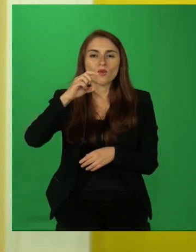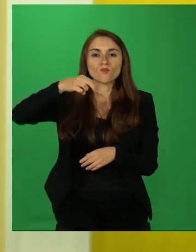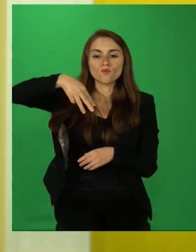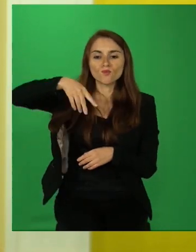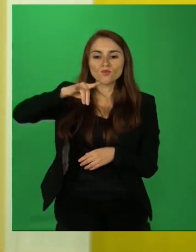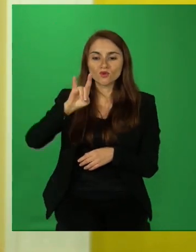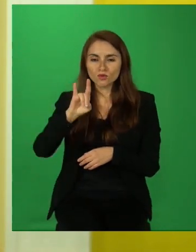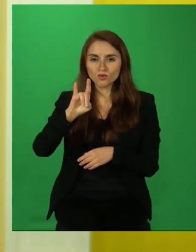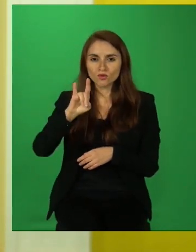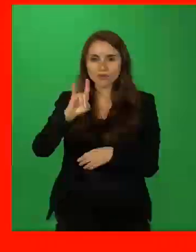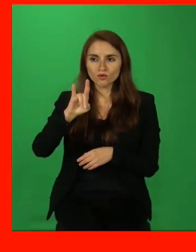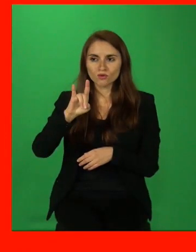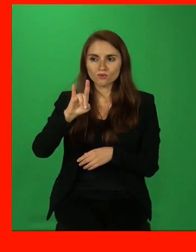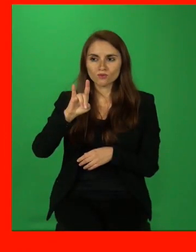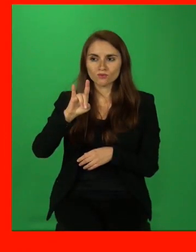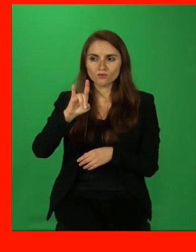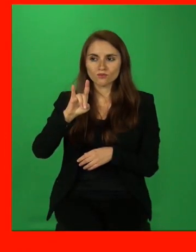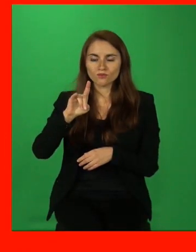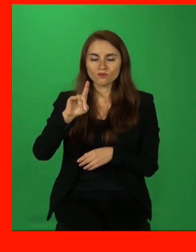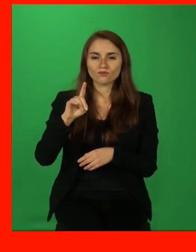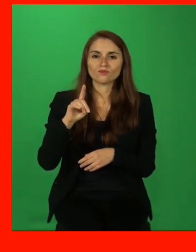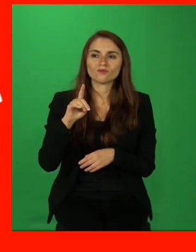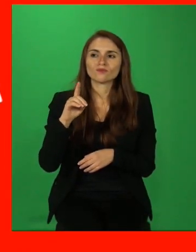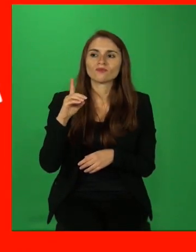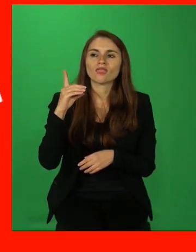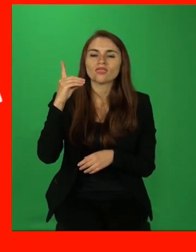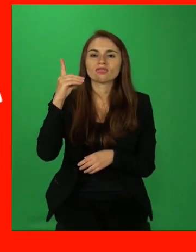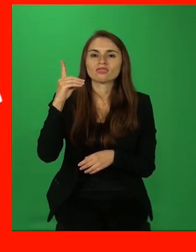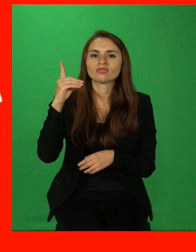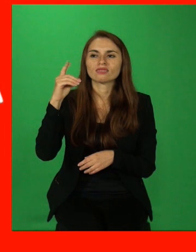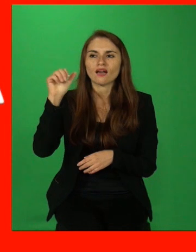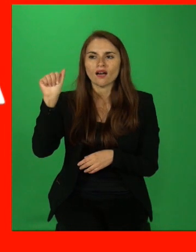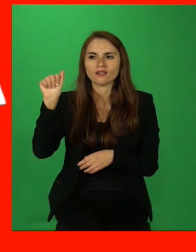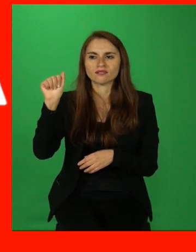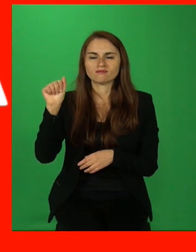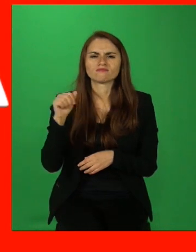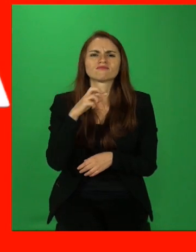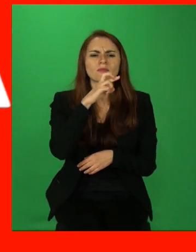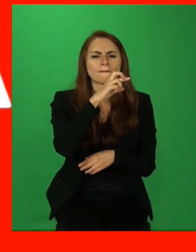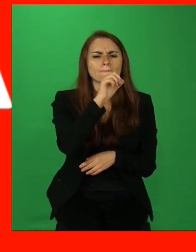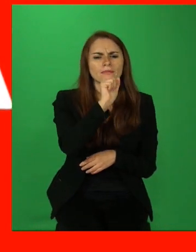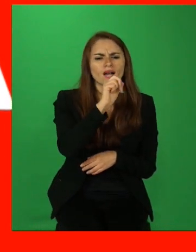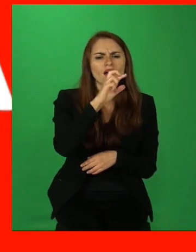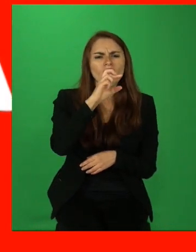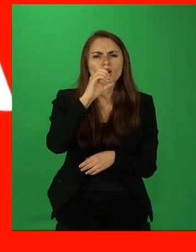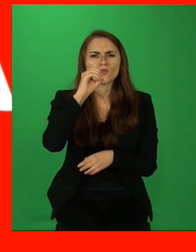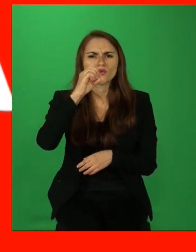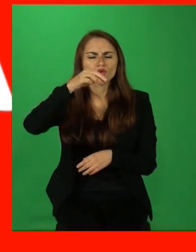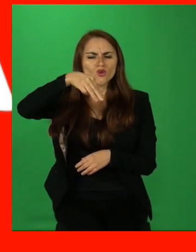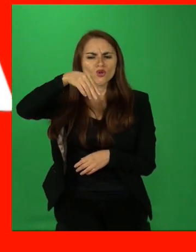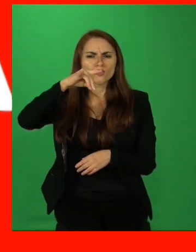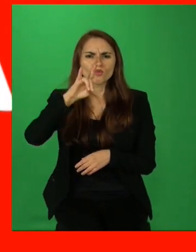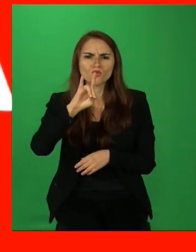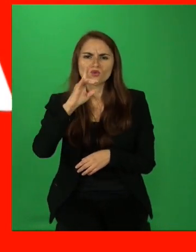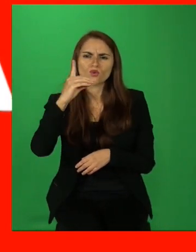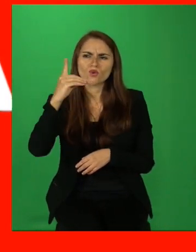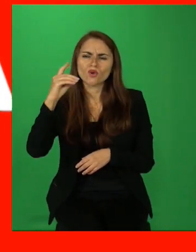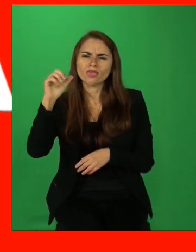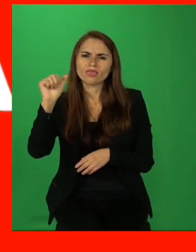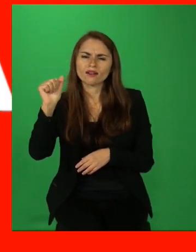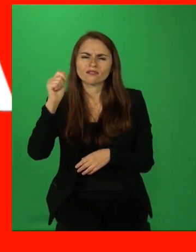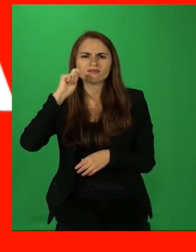no mira la palabra que se formó la palabra que te voy a enseñar